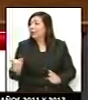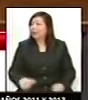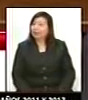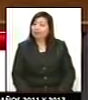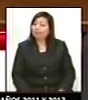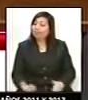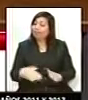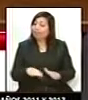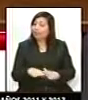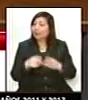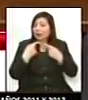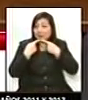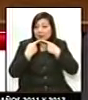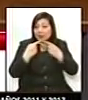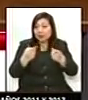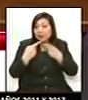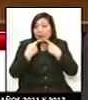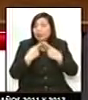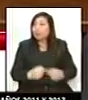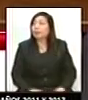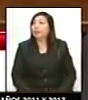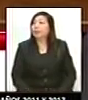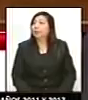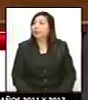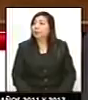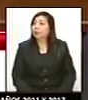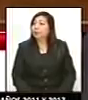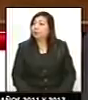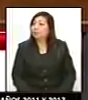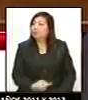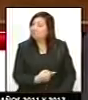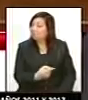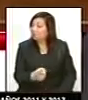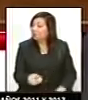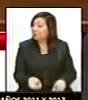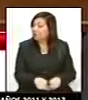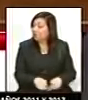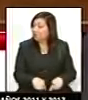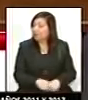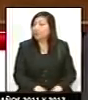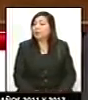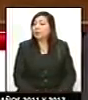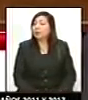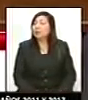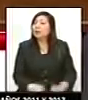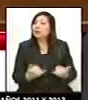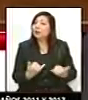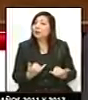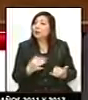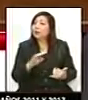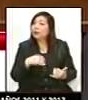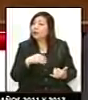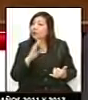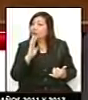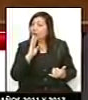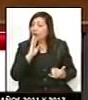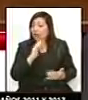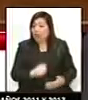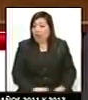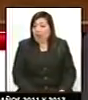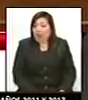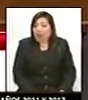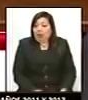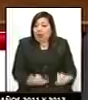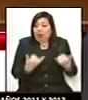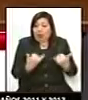El acceso a la información está a su disposición también, Presidenta, y eso se ha dicho.